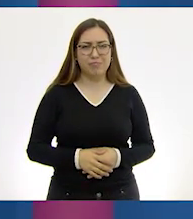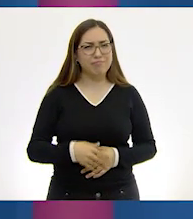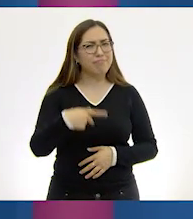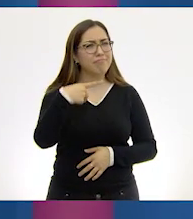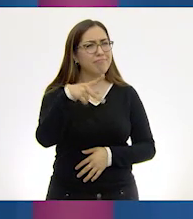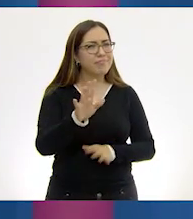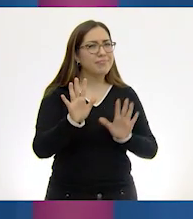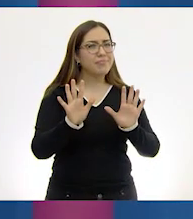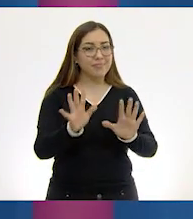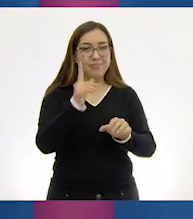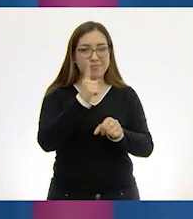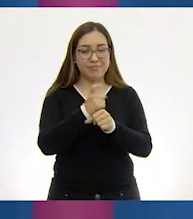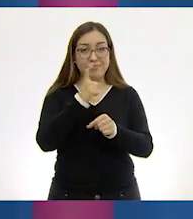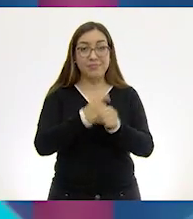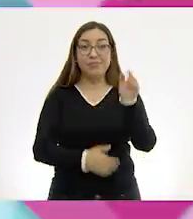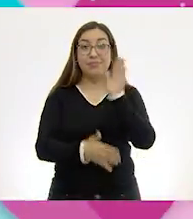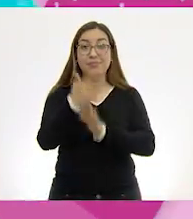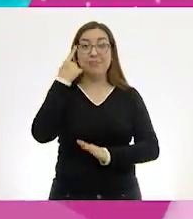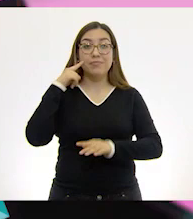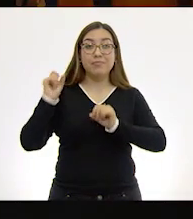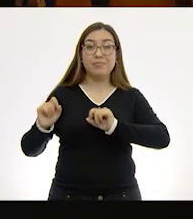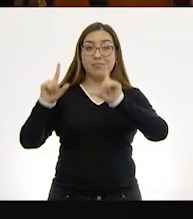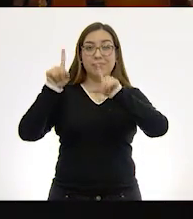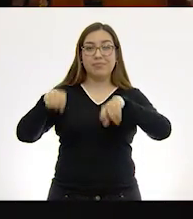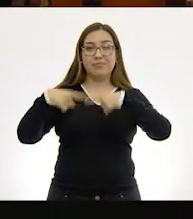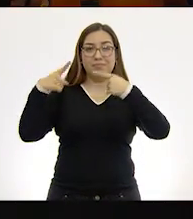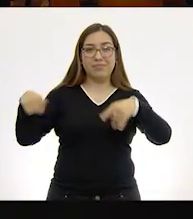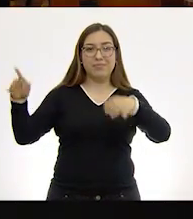Pero antes, vamos a una cápsula musical.